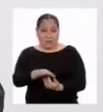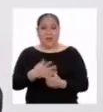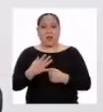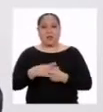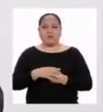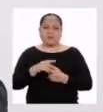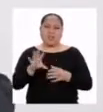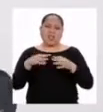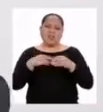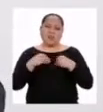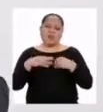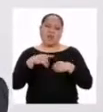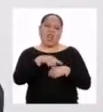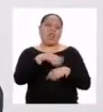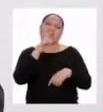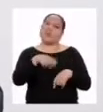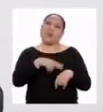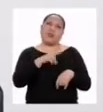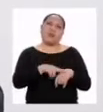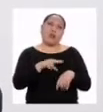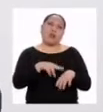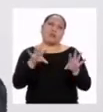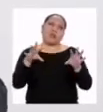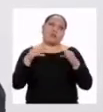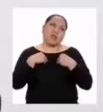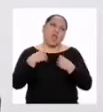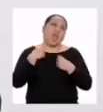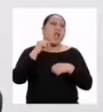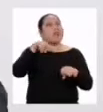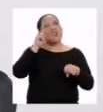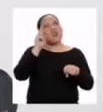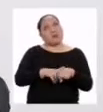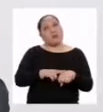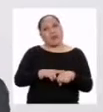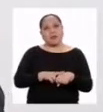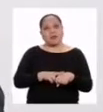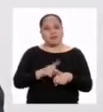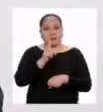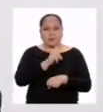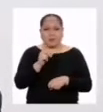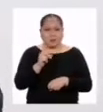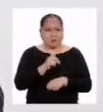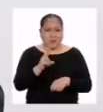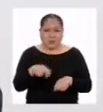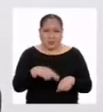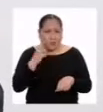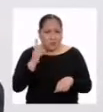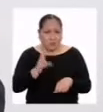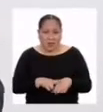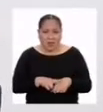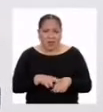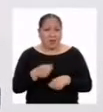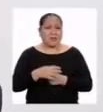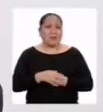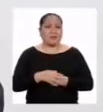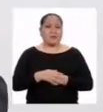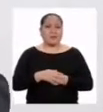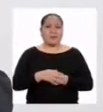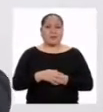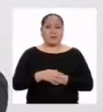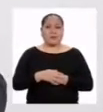tanto que lo aceptamos y nos resignamos, cuando no tiene por qué ser algo normal.